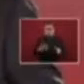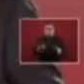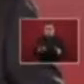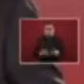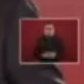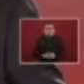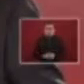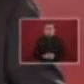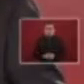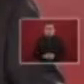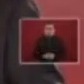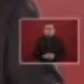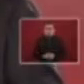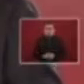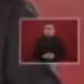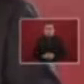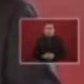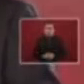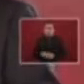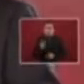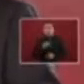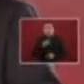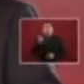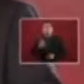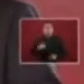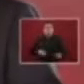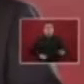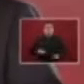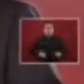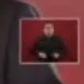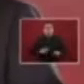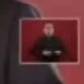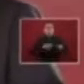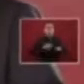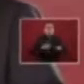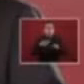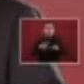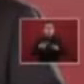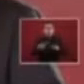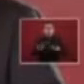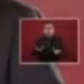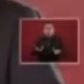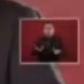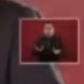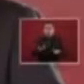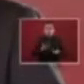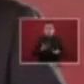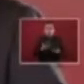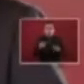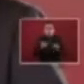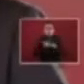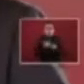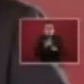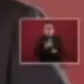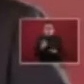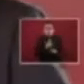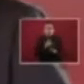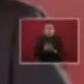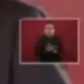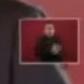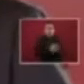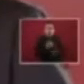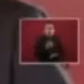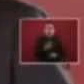que elevó mucho las expectativas. Pero evalúa acciones ya hechas. Y bueno, por lo menos hasta ir a discurso. Y parte de la crítica que había